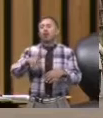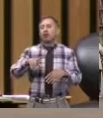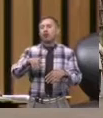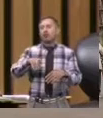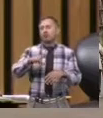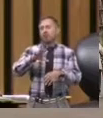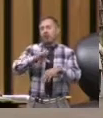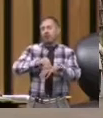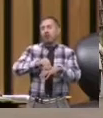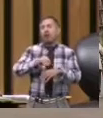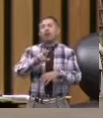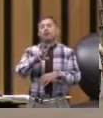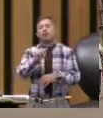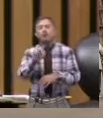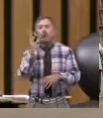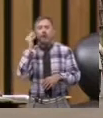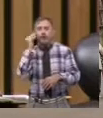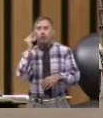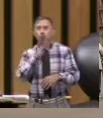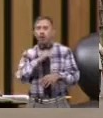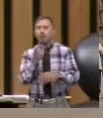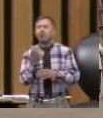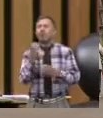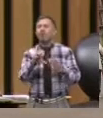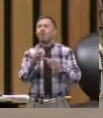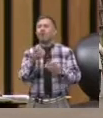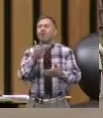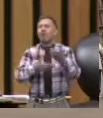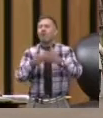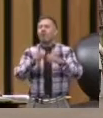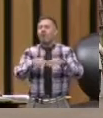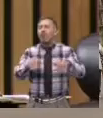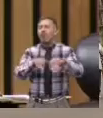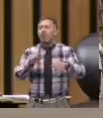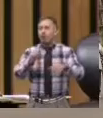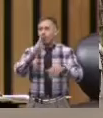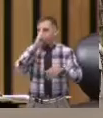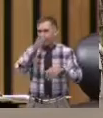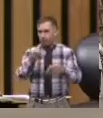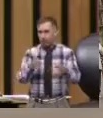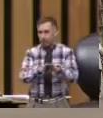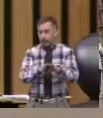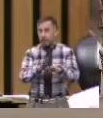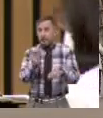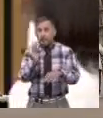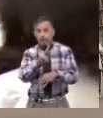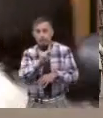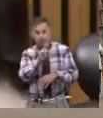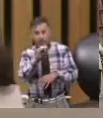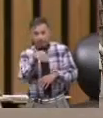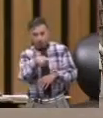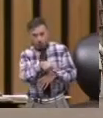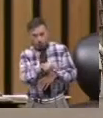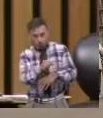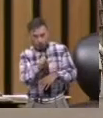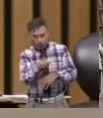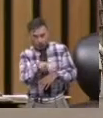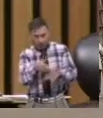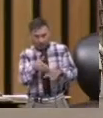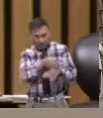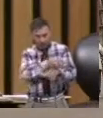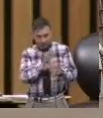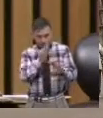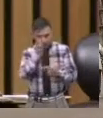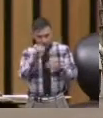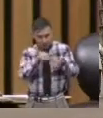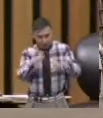radio y televisión a un partido político. Si El Verde de forma ilegal desplegó otra vez propaganda cuando no podía hacer campaña,